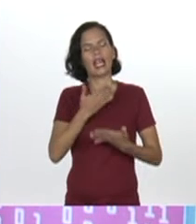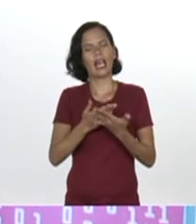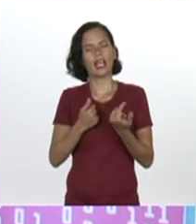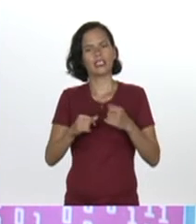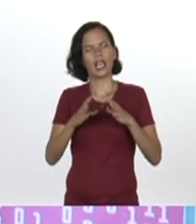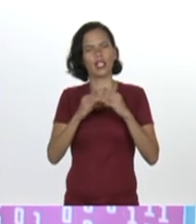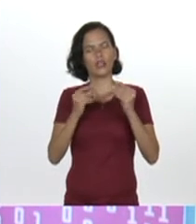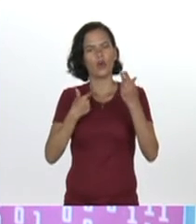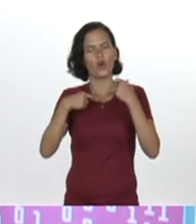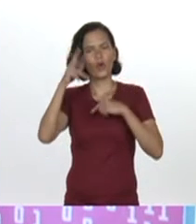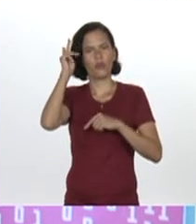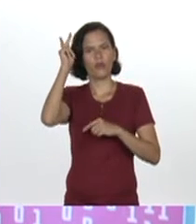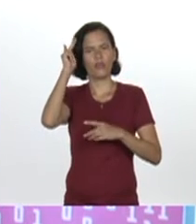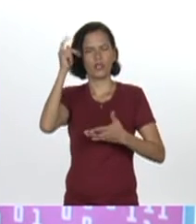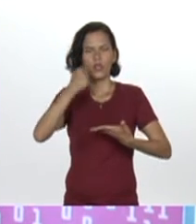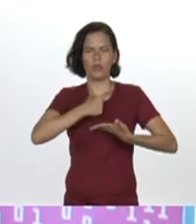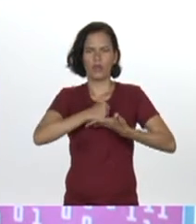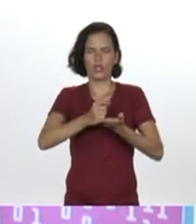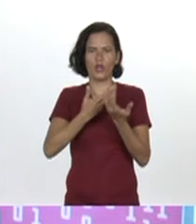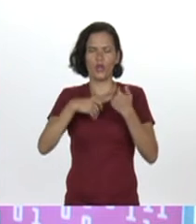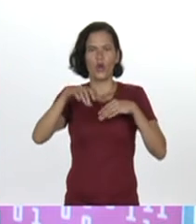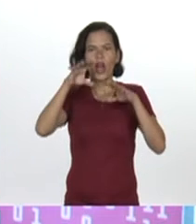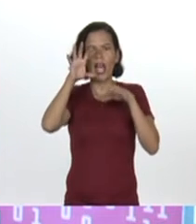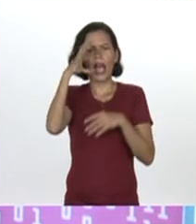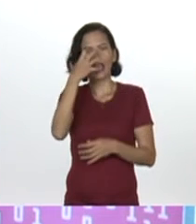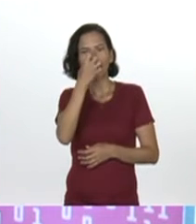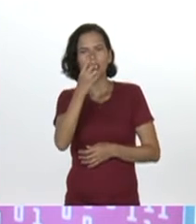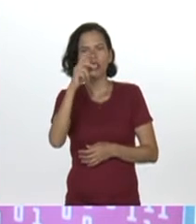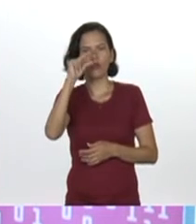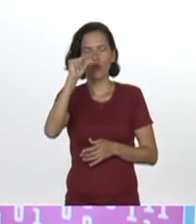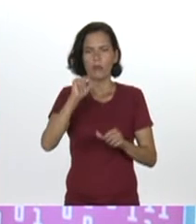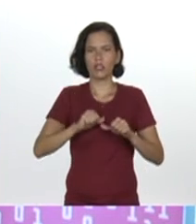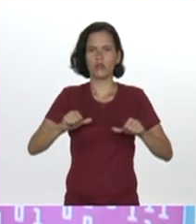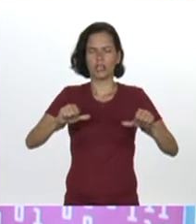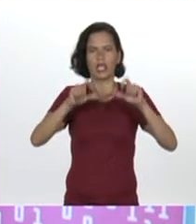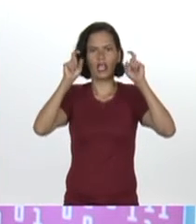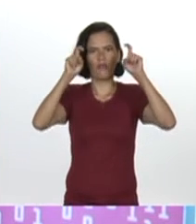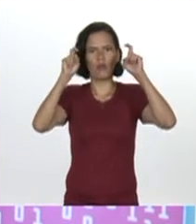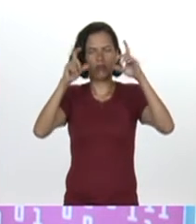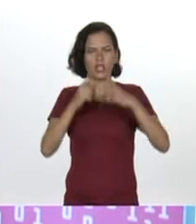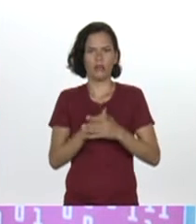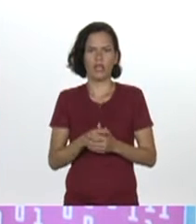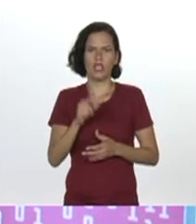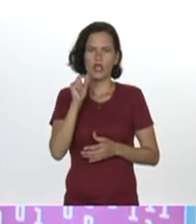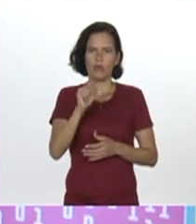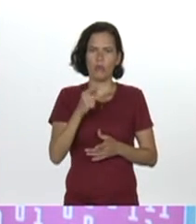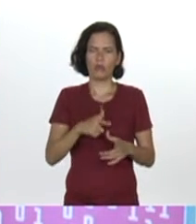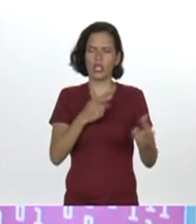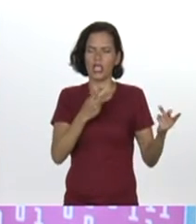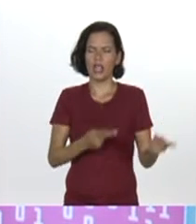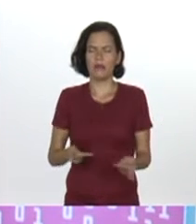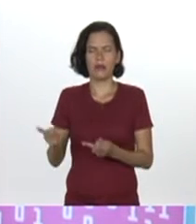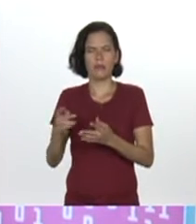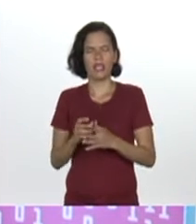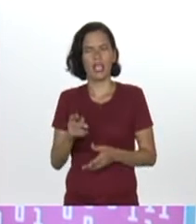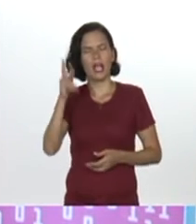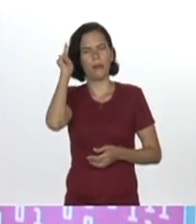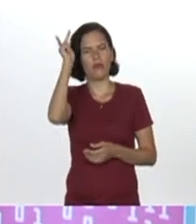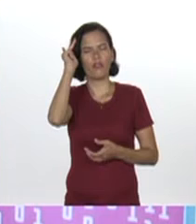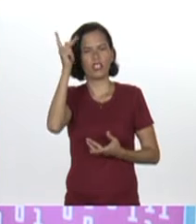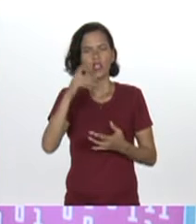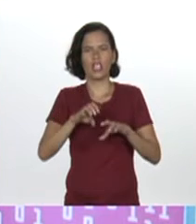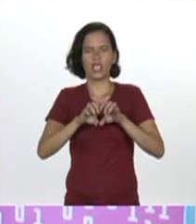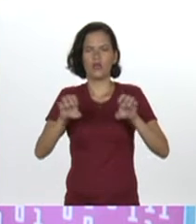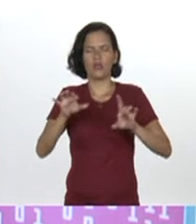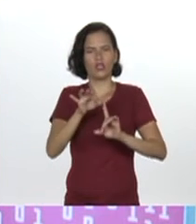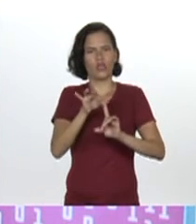Muchas gracias a todos los profesores por ayudarnos a comprender un poco más sobre estas materias. Pero ha llegado el momento de darle la bienvenida a las profesoras